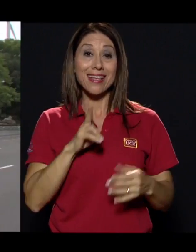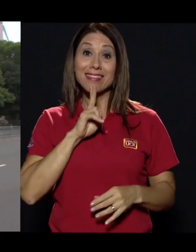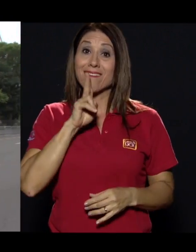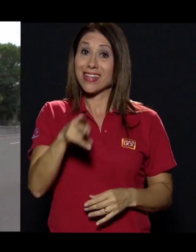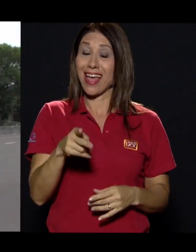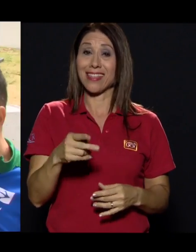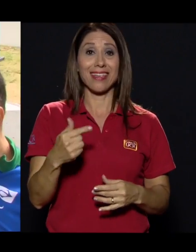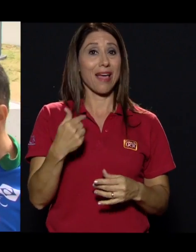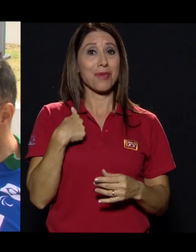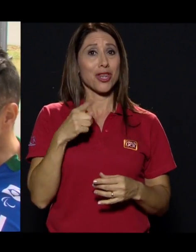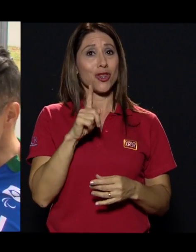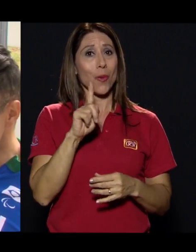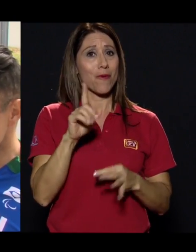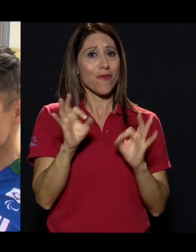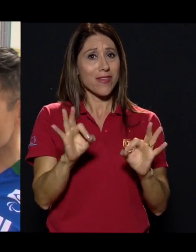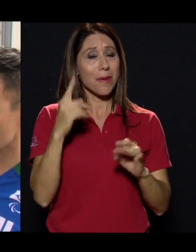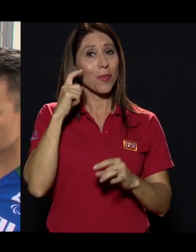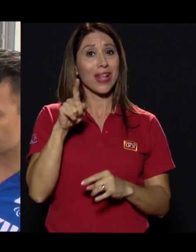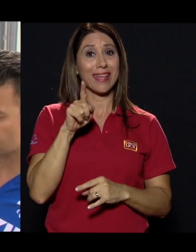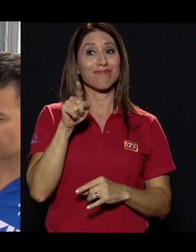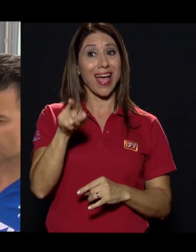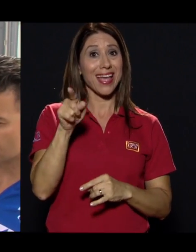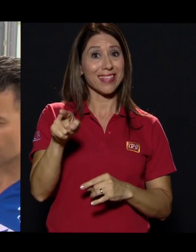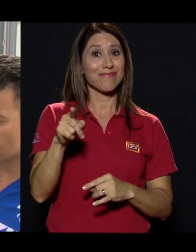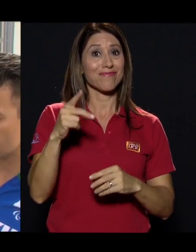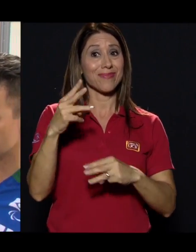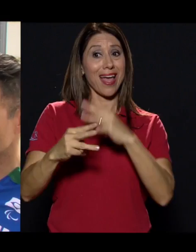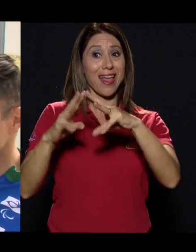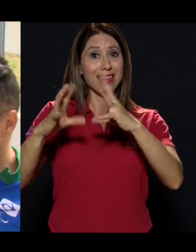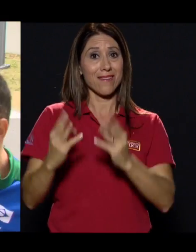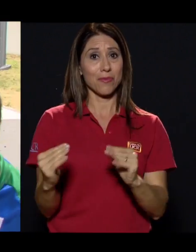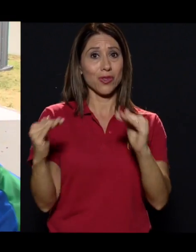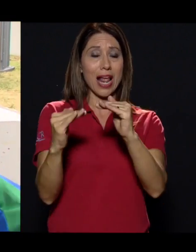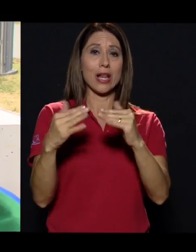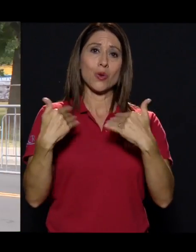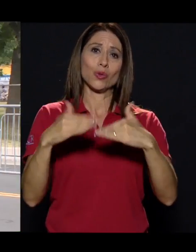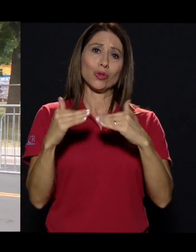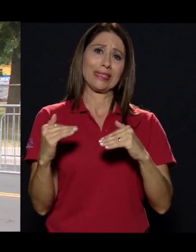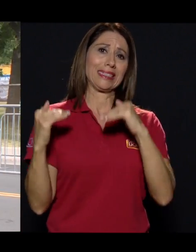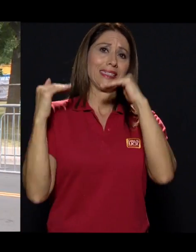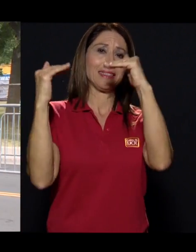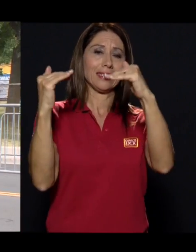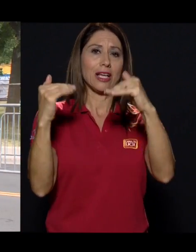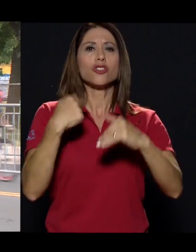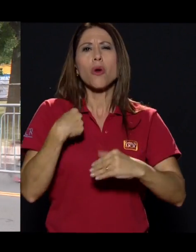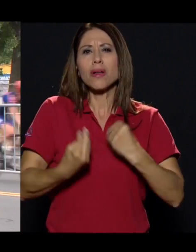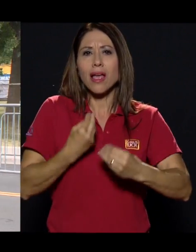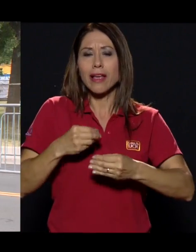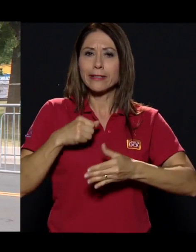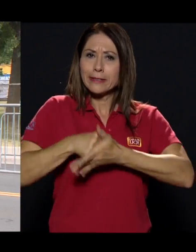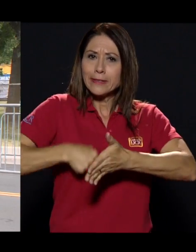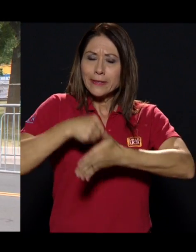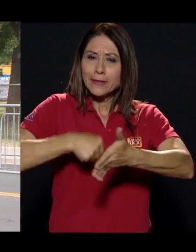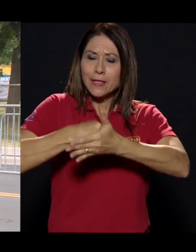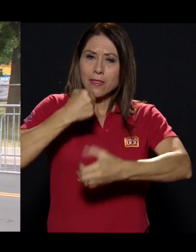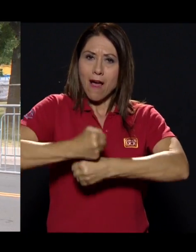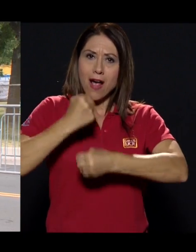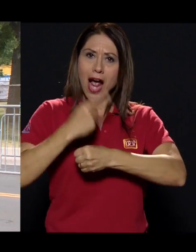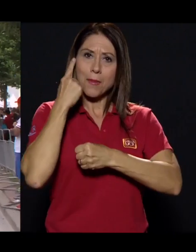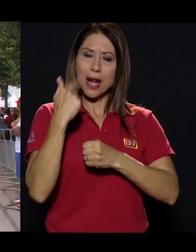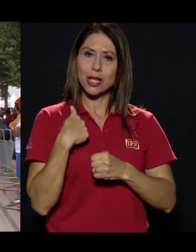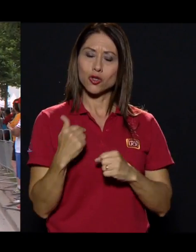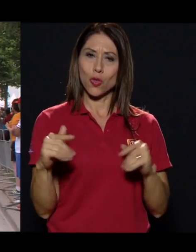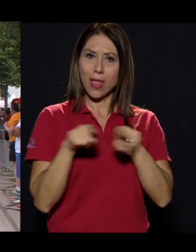fue increíble el nivel que se ve ahí. ¿Y qué quedó? Luchar, trabajar fuerte para poder estar a la altura de ellos,